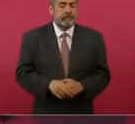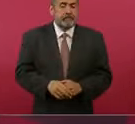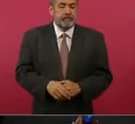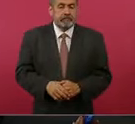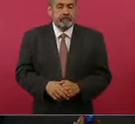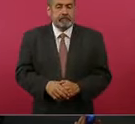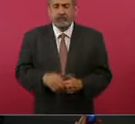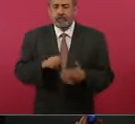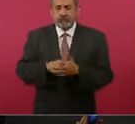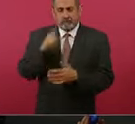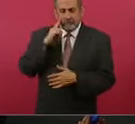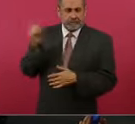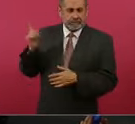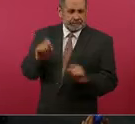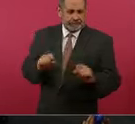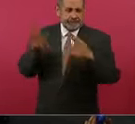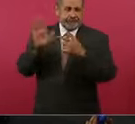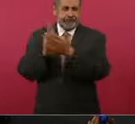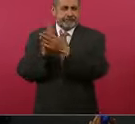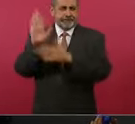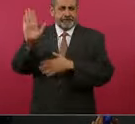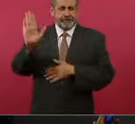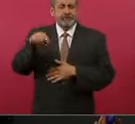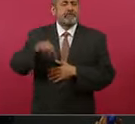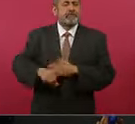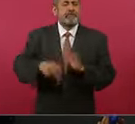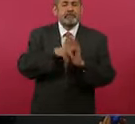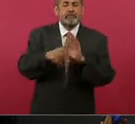Ven, por ejemplo, a ver la portada del Reforma de hoy.